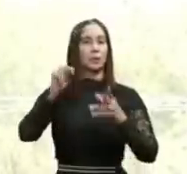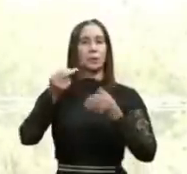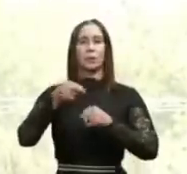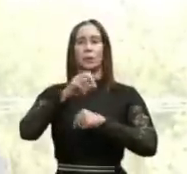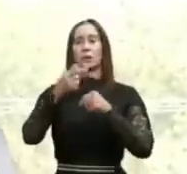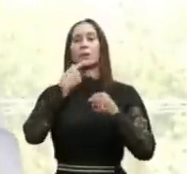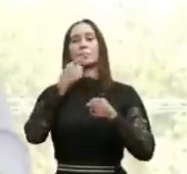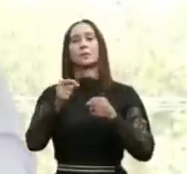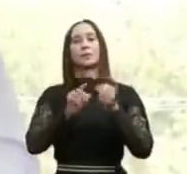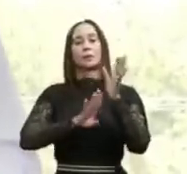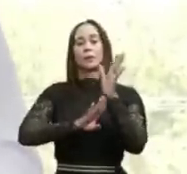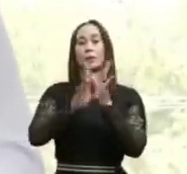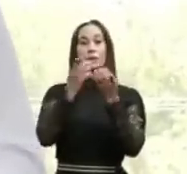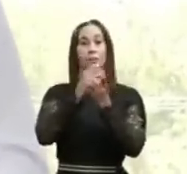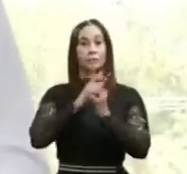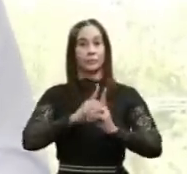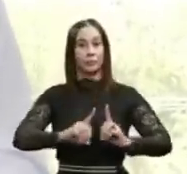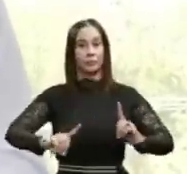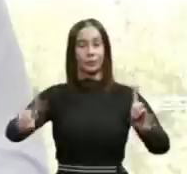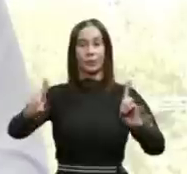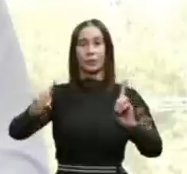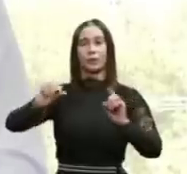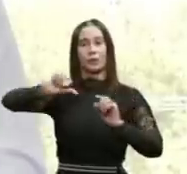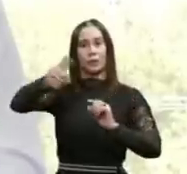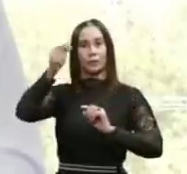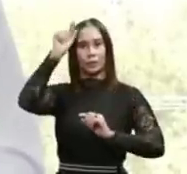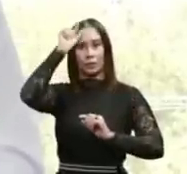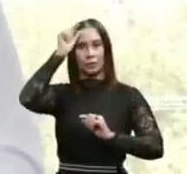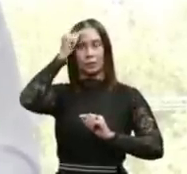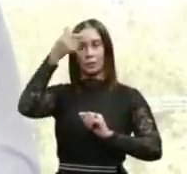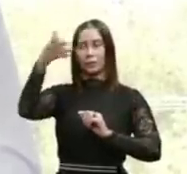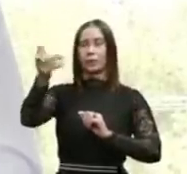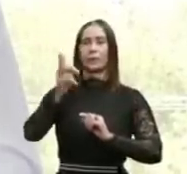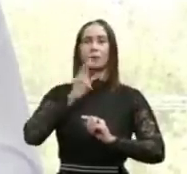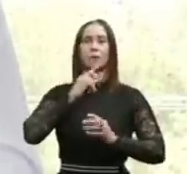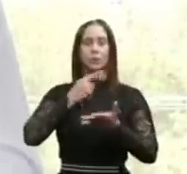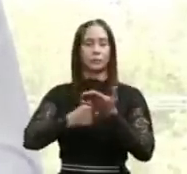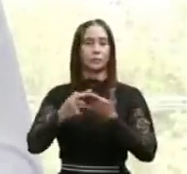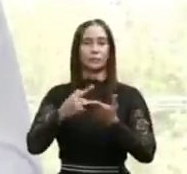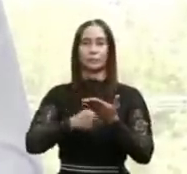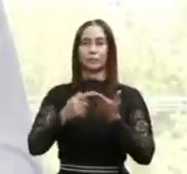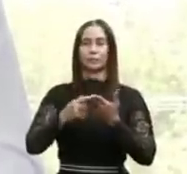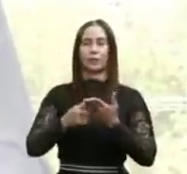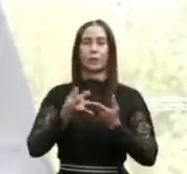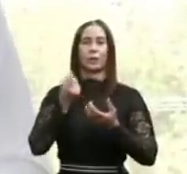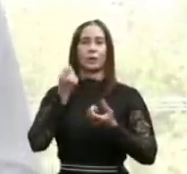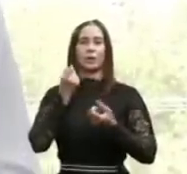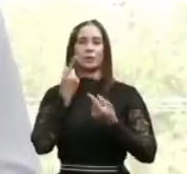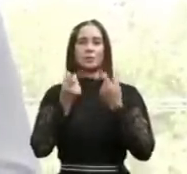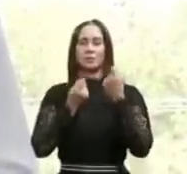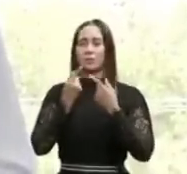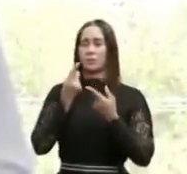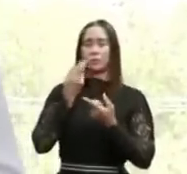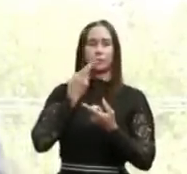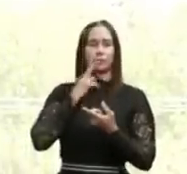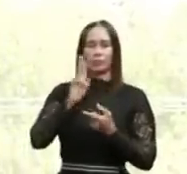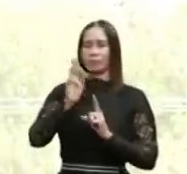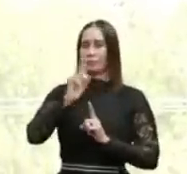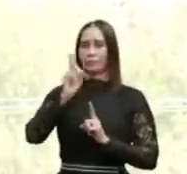normales de una sociedad democrática de la oposición, no lo respondemos verbalmente,